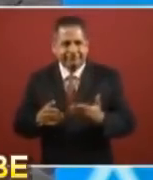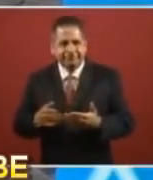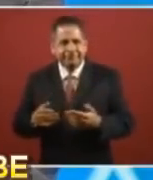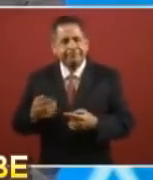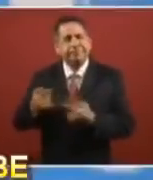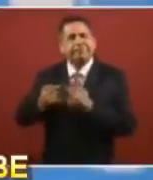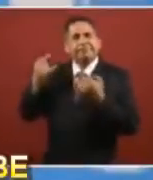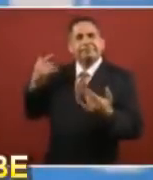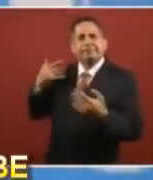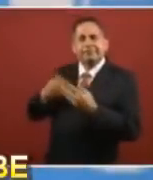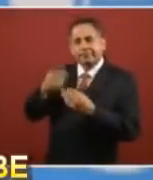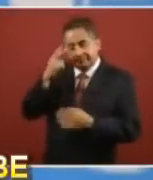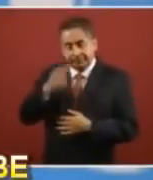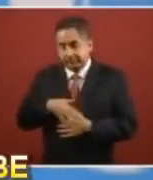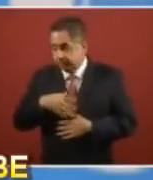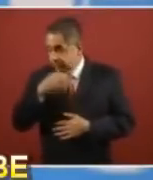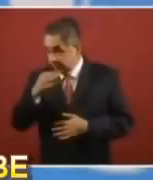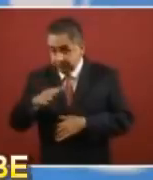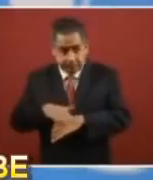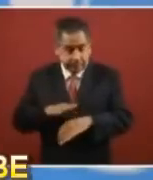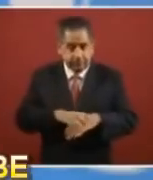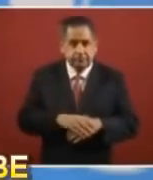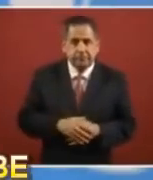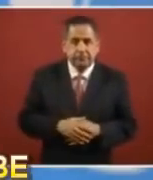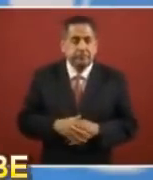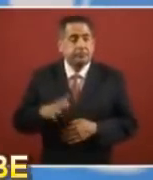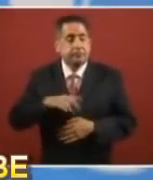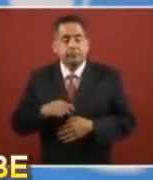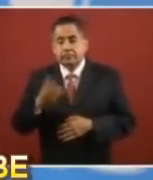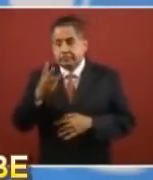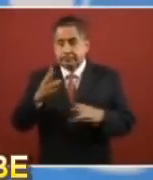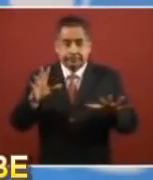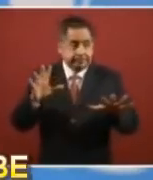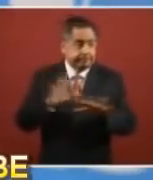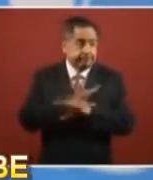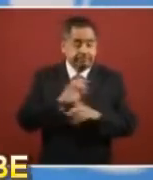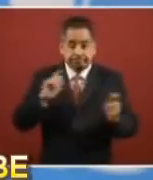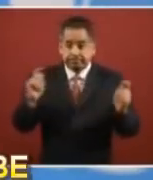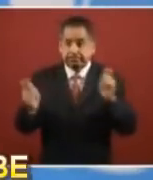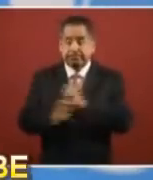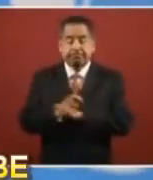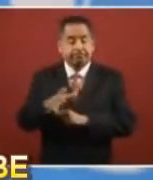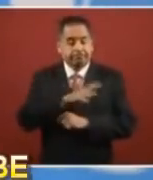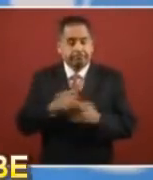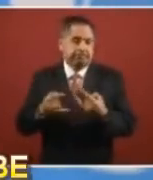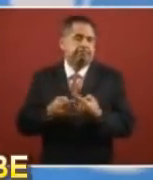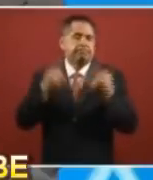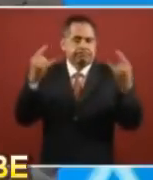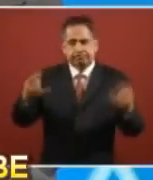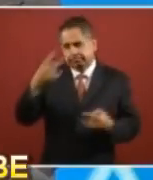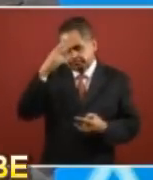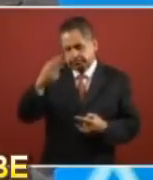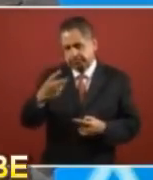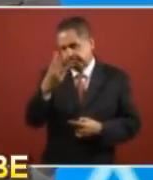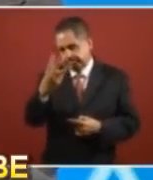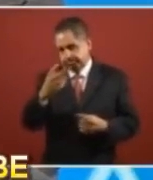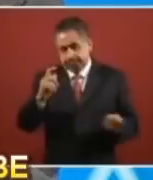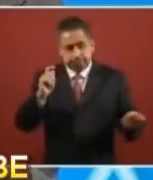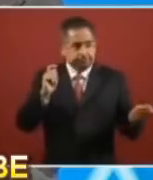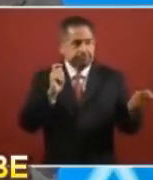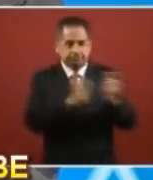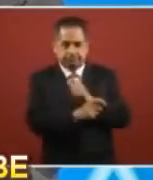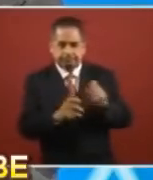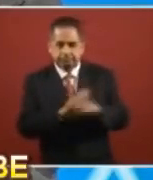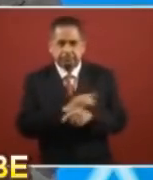antecedentes, les comento que han habido tres grandes transformaciones en la historia de nuestro país.